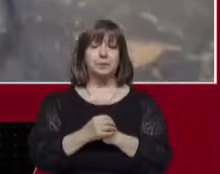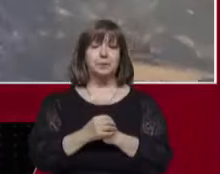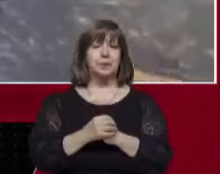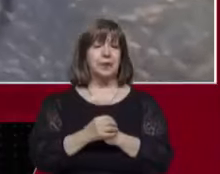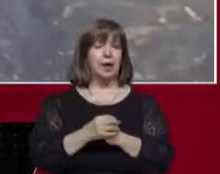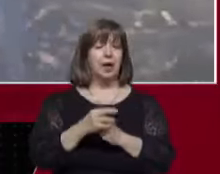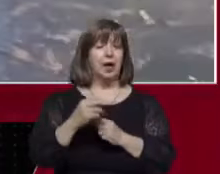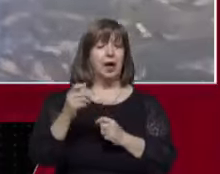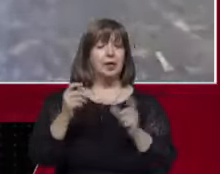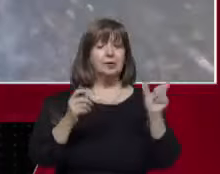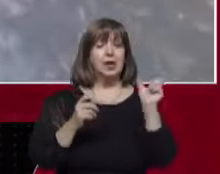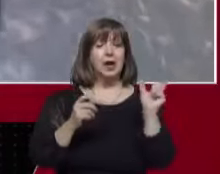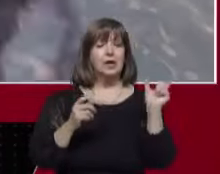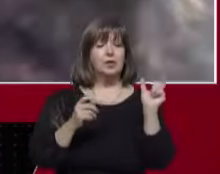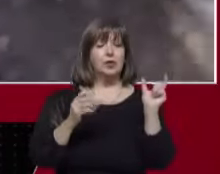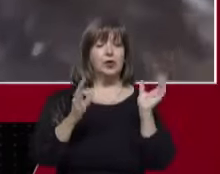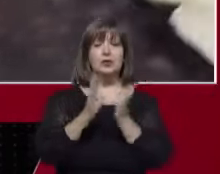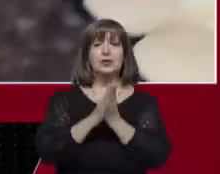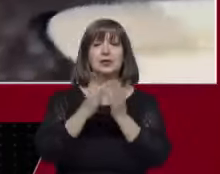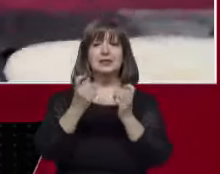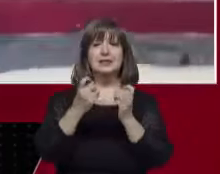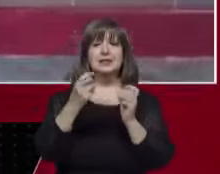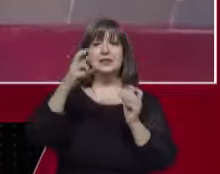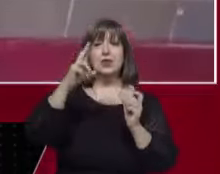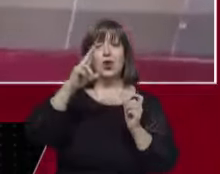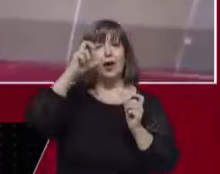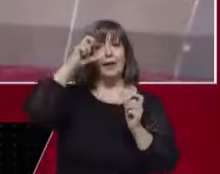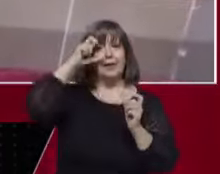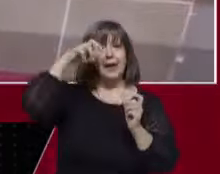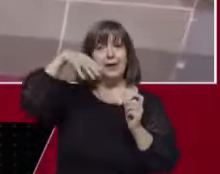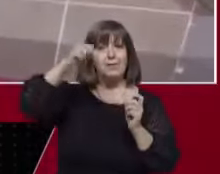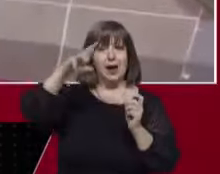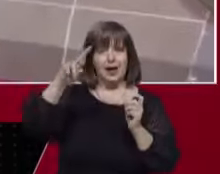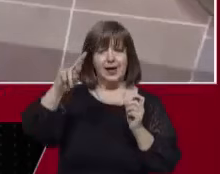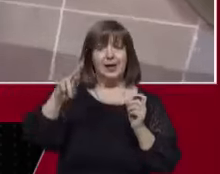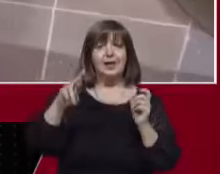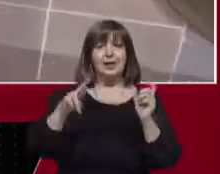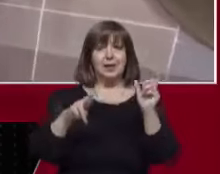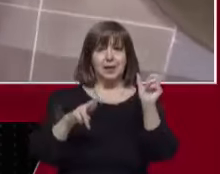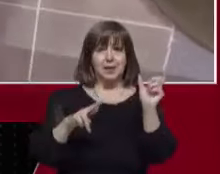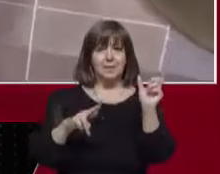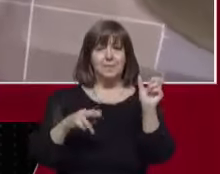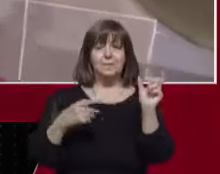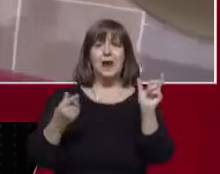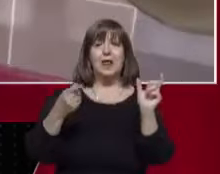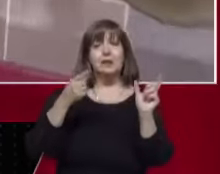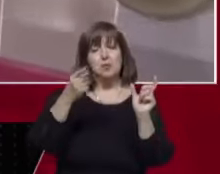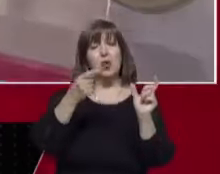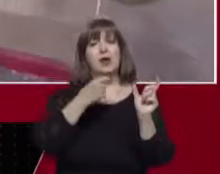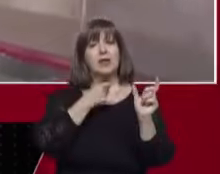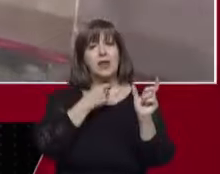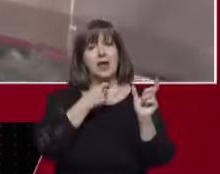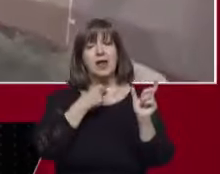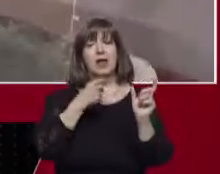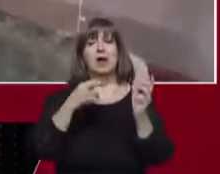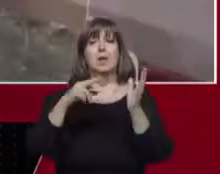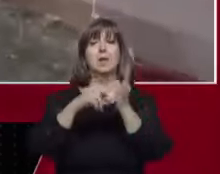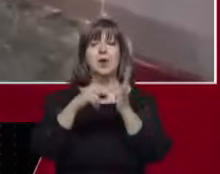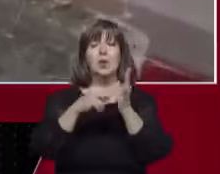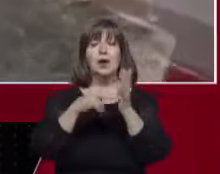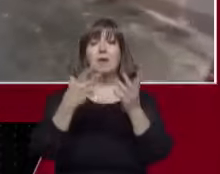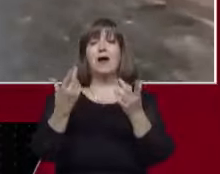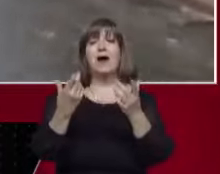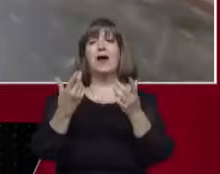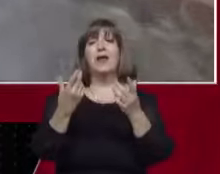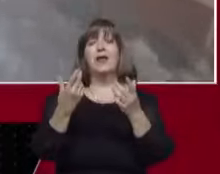resulta absolutamente fundamental que entiendan para dos cosas está ese teléfono. Para traer a algún familiar o venir vos si estás pasando por un problema. ¿Te acordás el número?